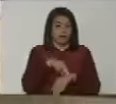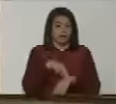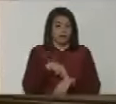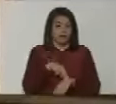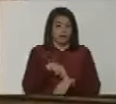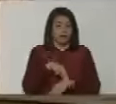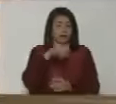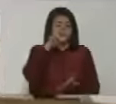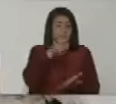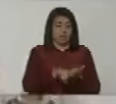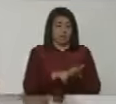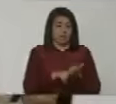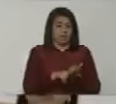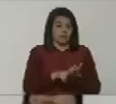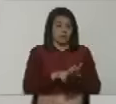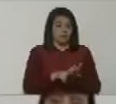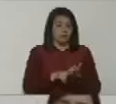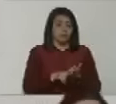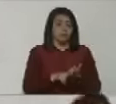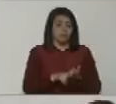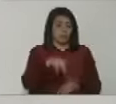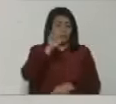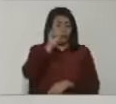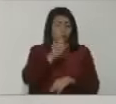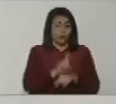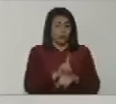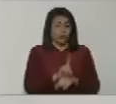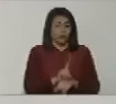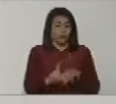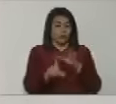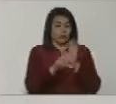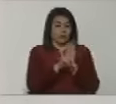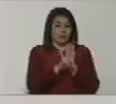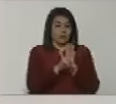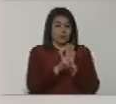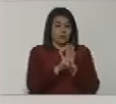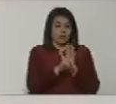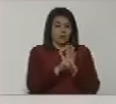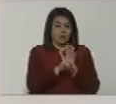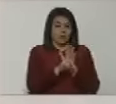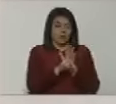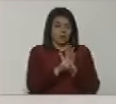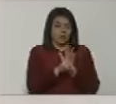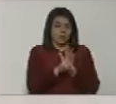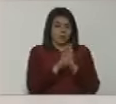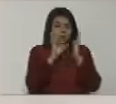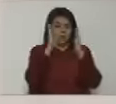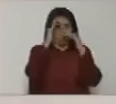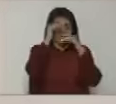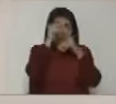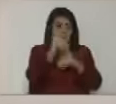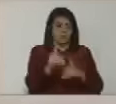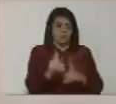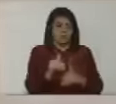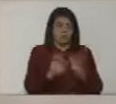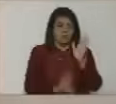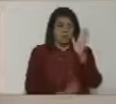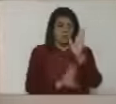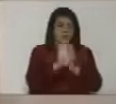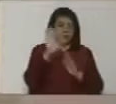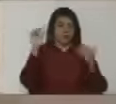Nacional sancionó de manera unánime la Ley Orgánica para la Atención y